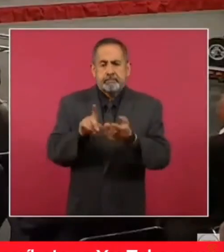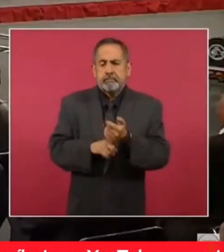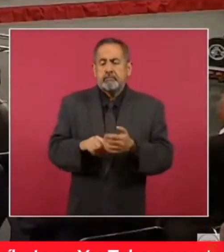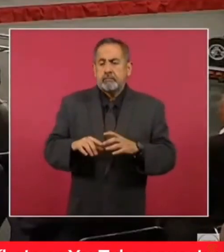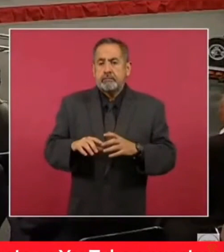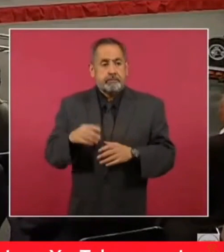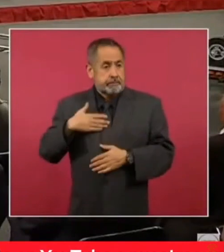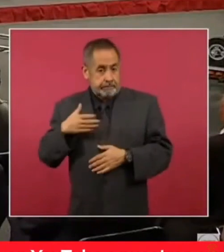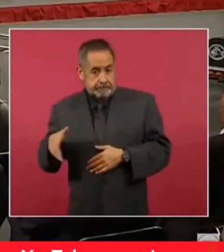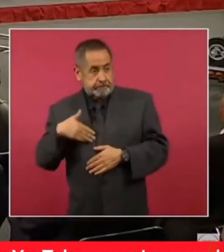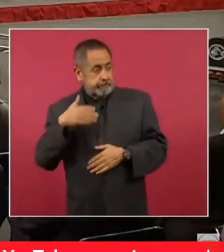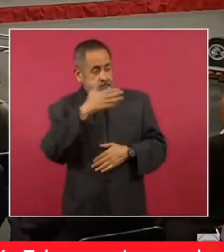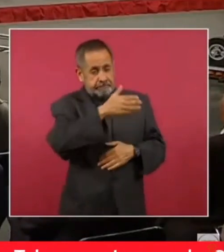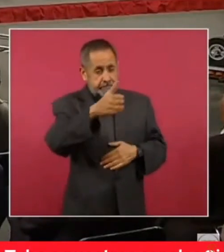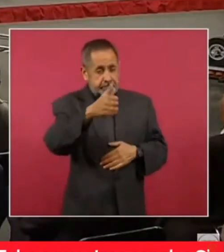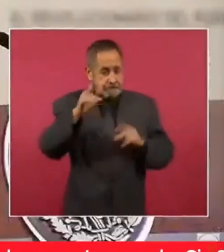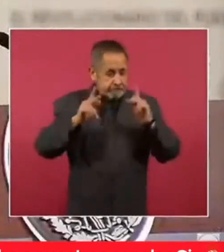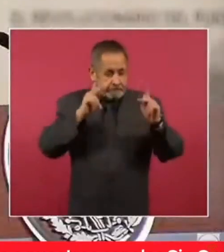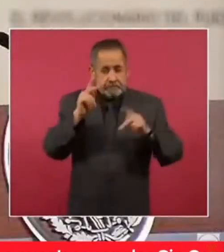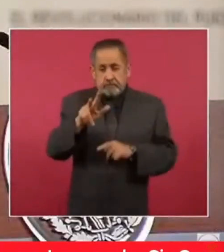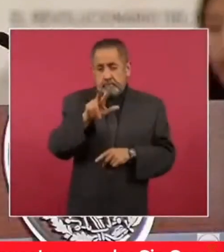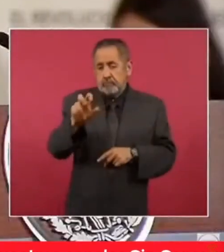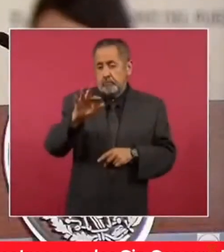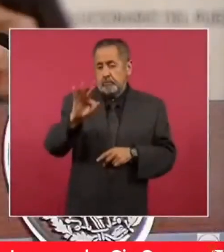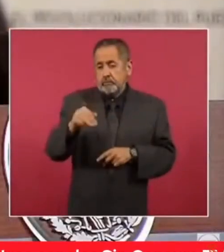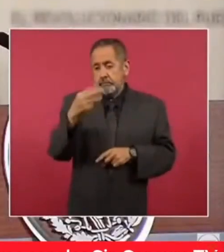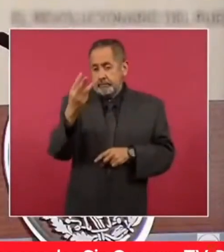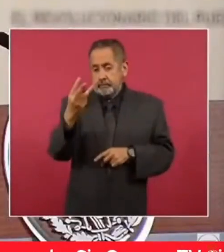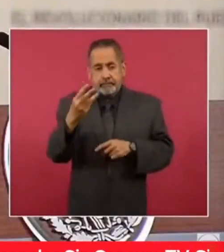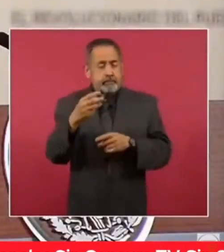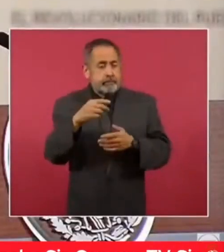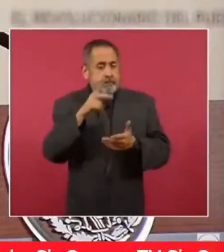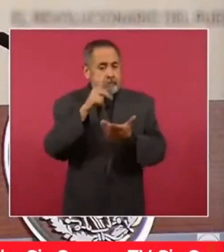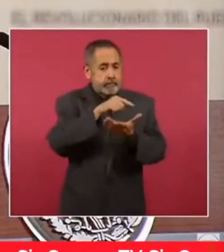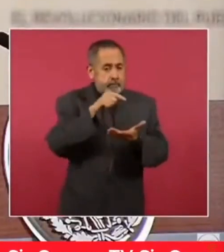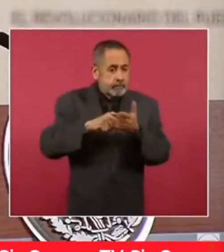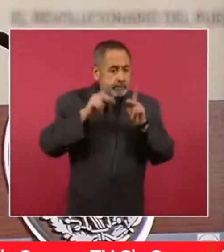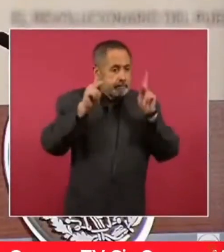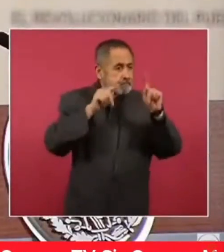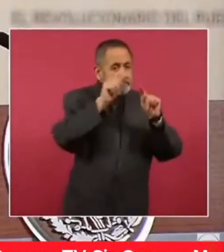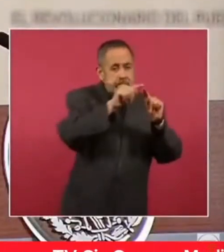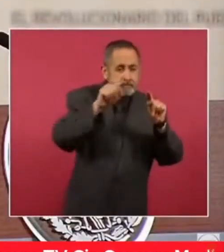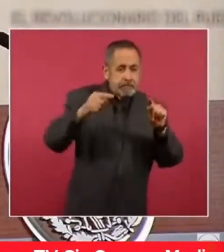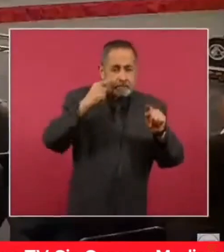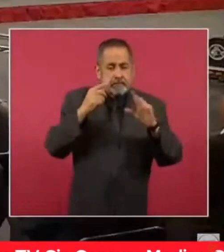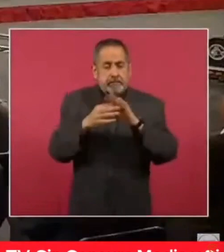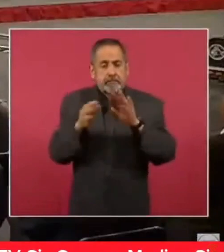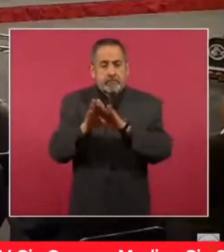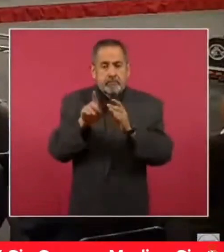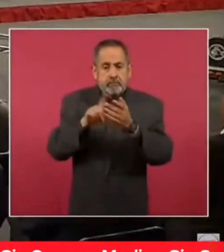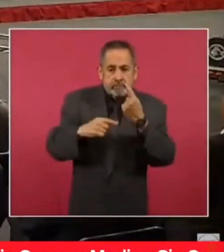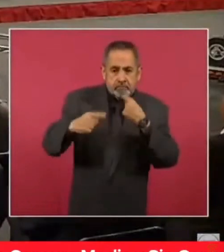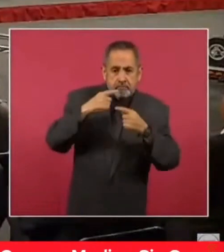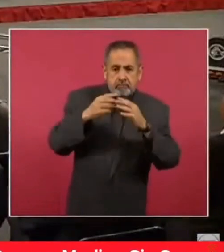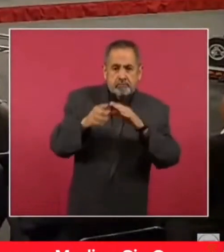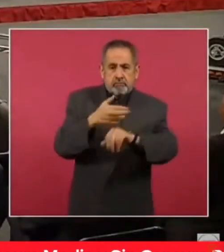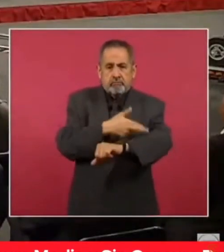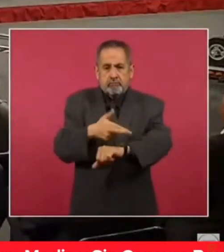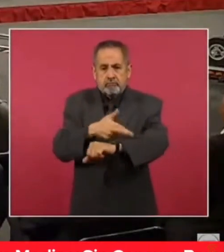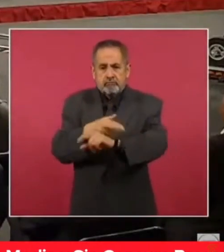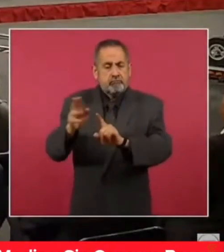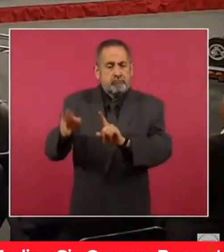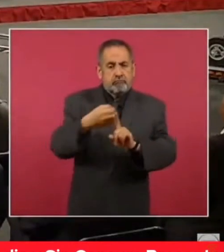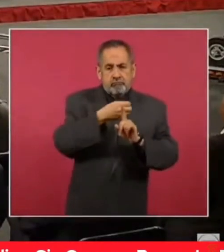846 visitas a 843 expendedores de gas LP y encontramos todo en